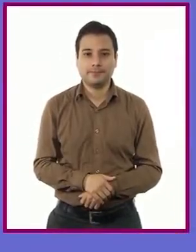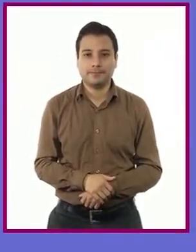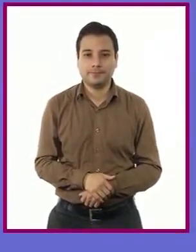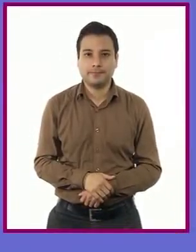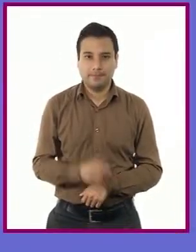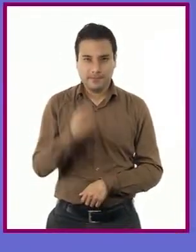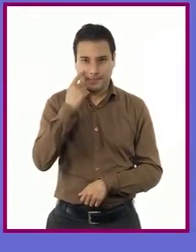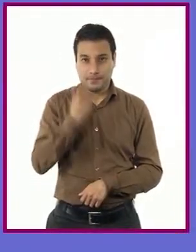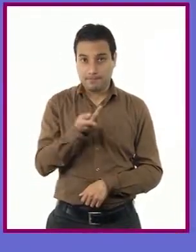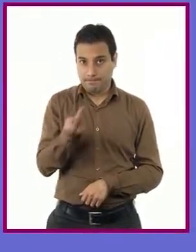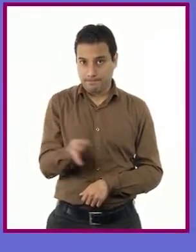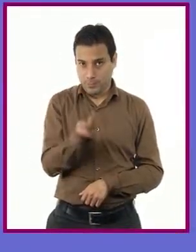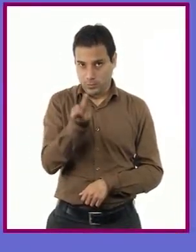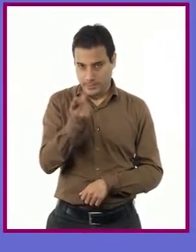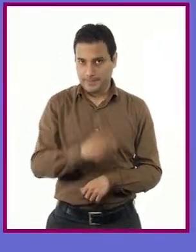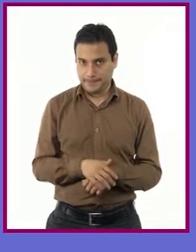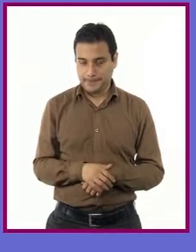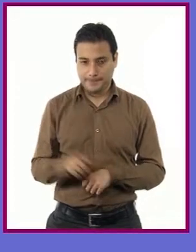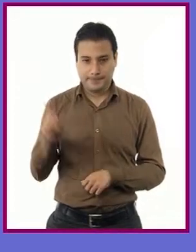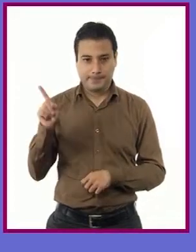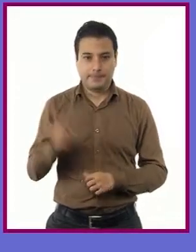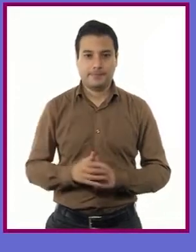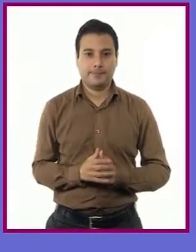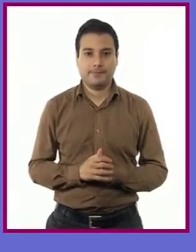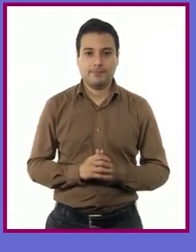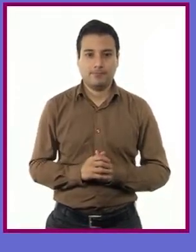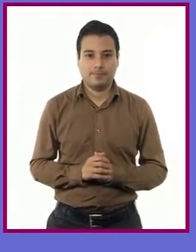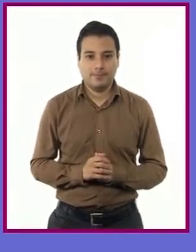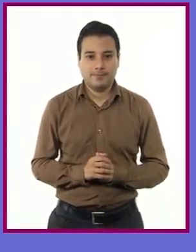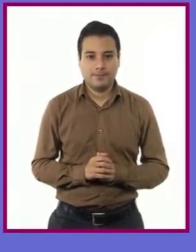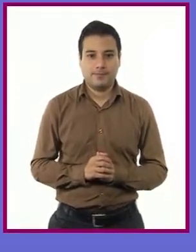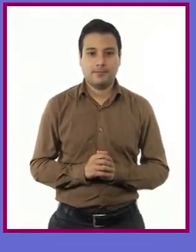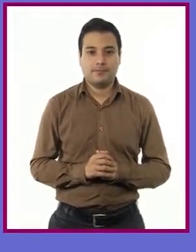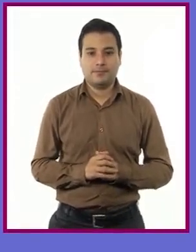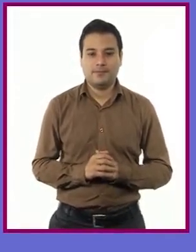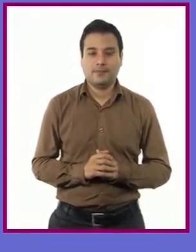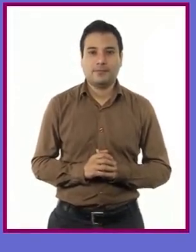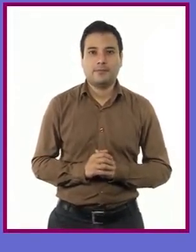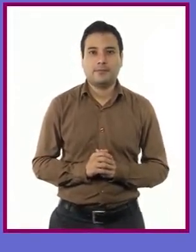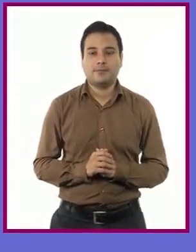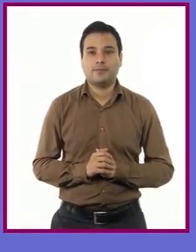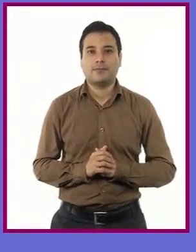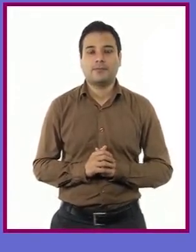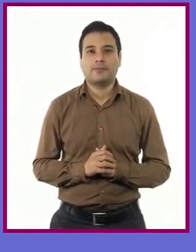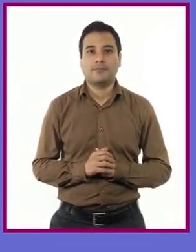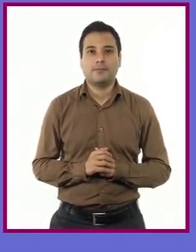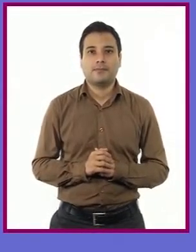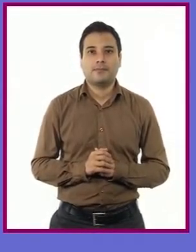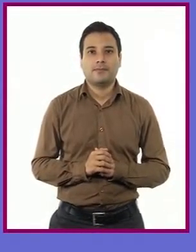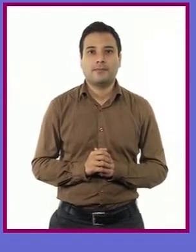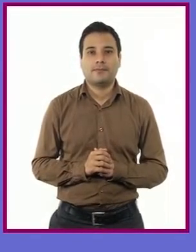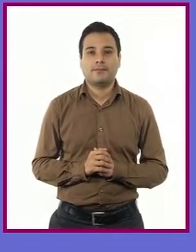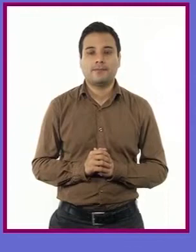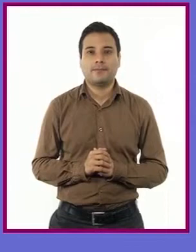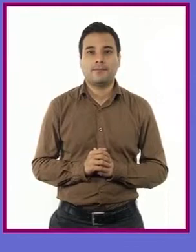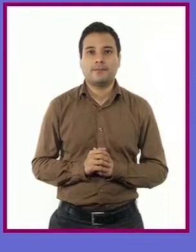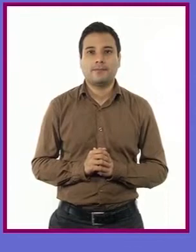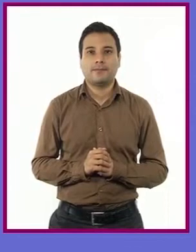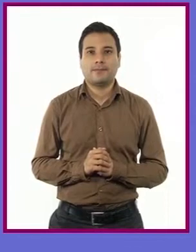Cuando analizas un reglamento deportivo, ¿qué elementos te parecen importantes para su redacción?